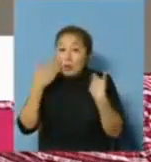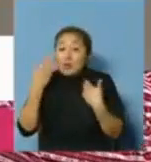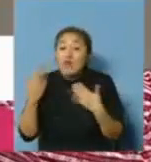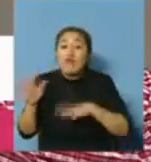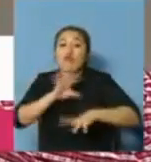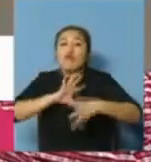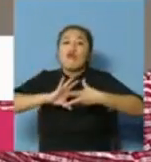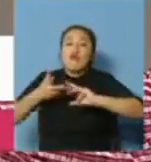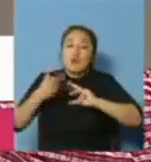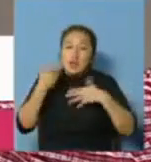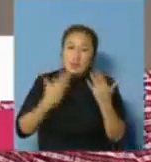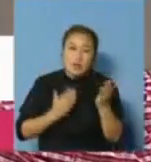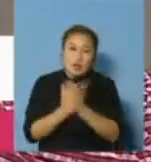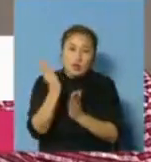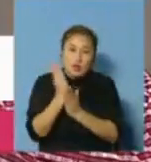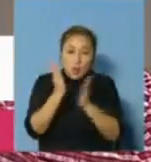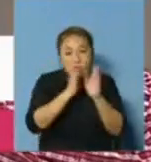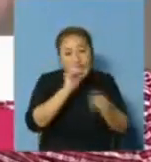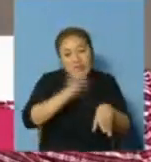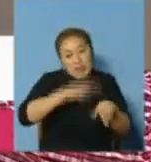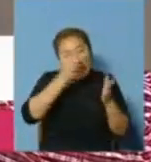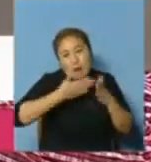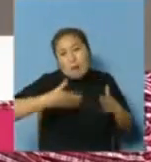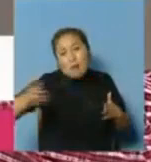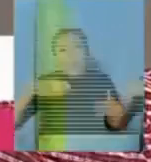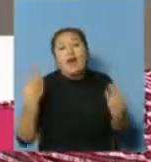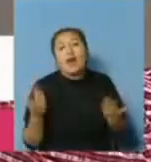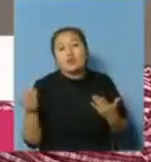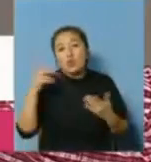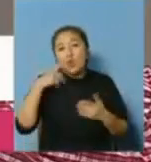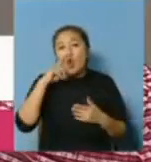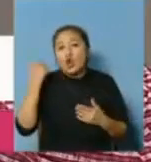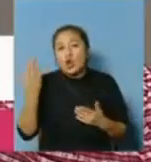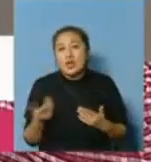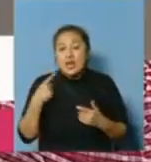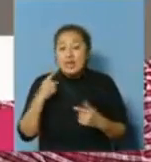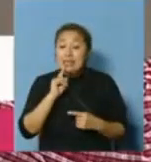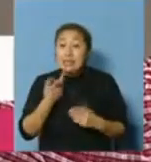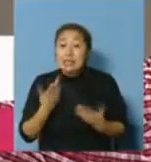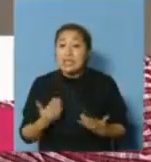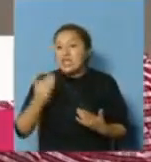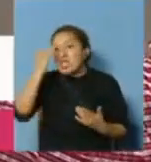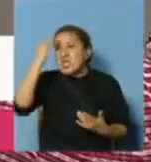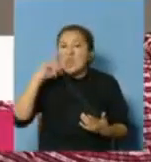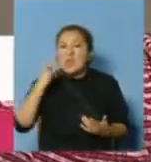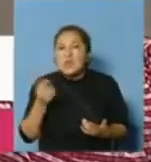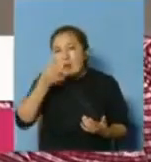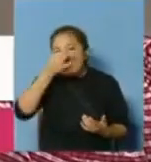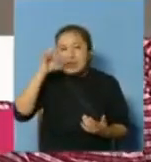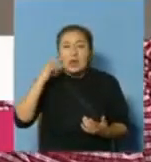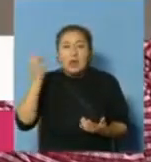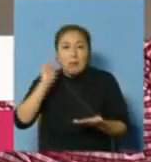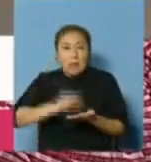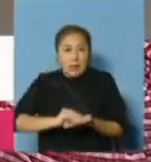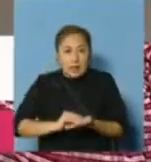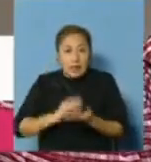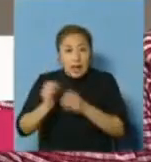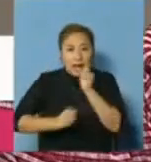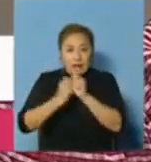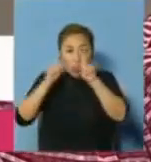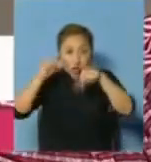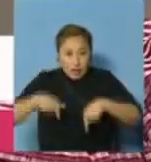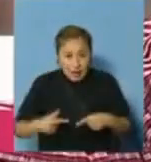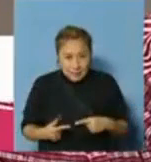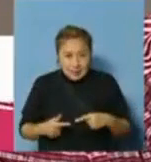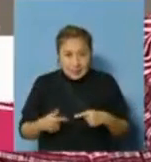de poder llegar prorrogar y eventualmente si decidimos 15 días o 20 días por el momento